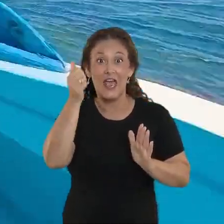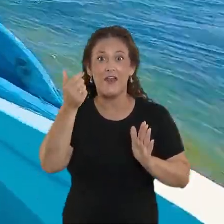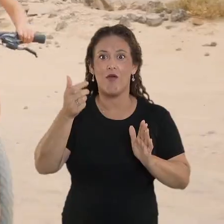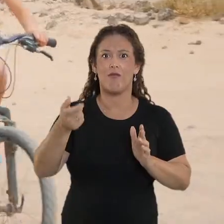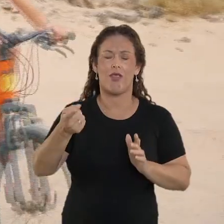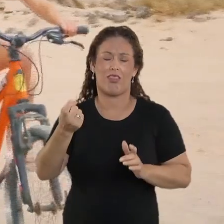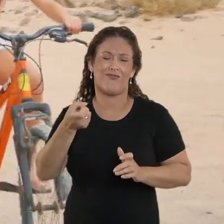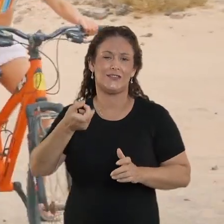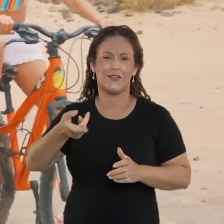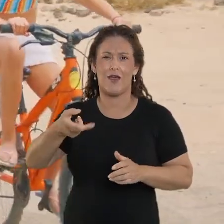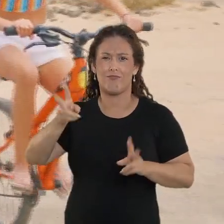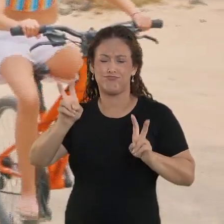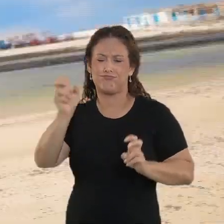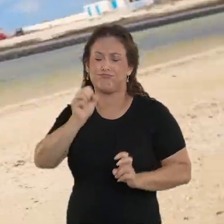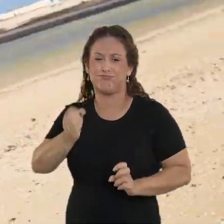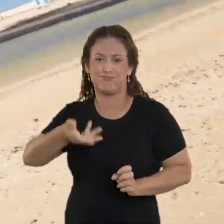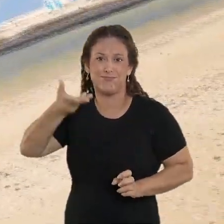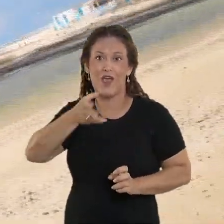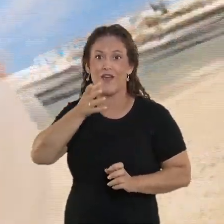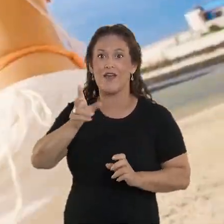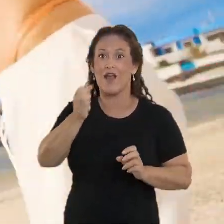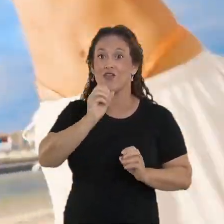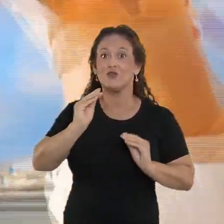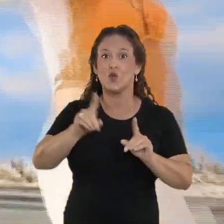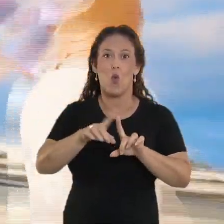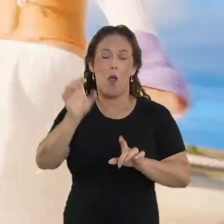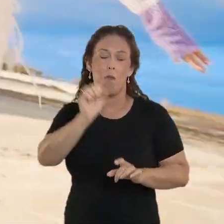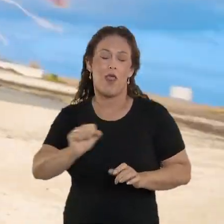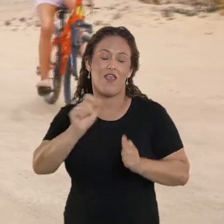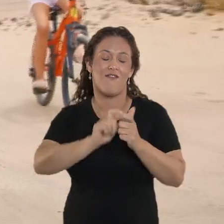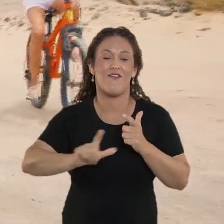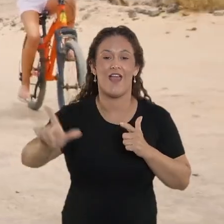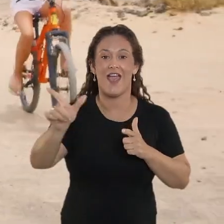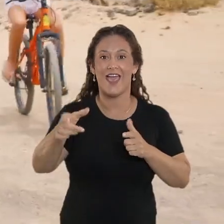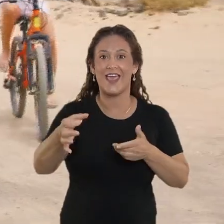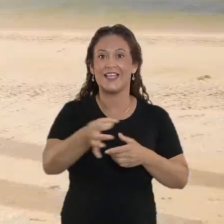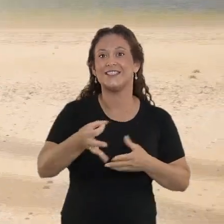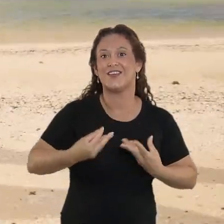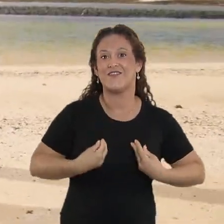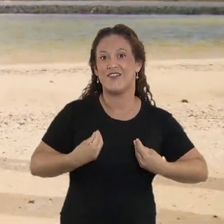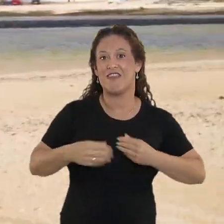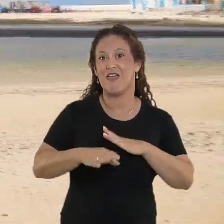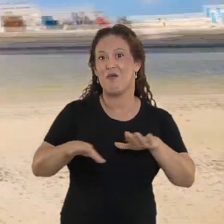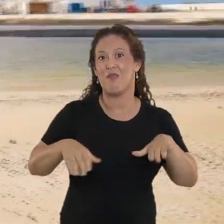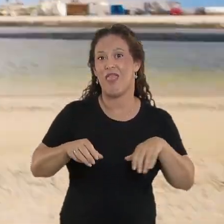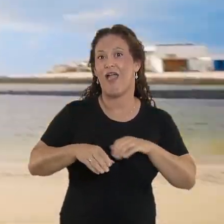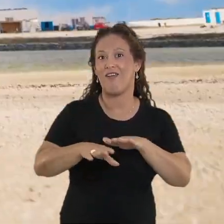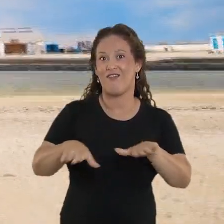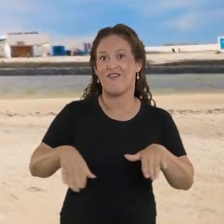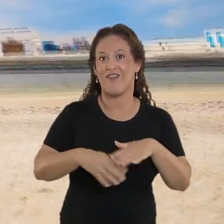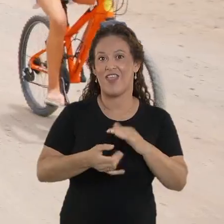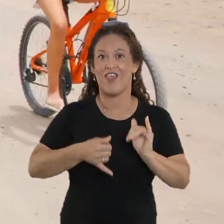lo mismo sin un buen temazo de los suyos. Su canción es un viaje directo al paraíso. La vida en la islita, con baños